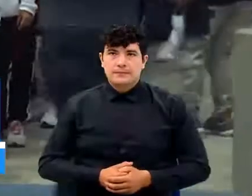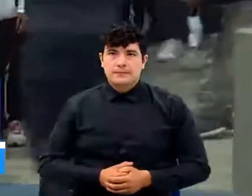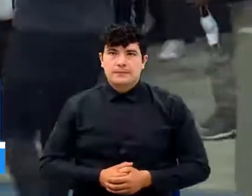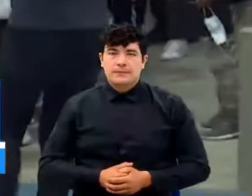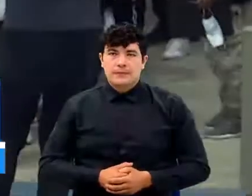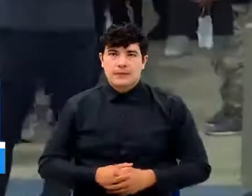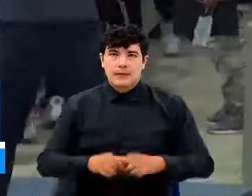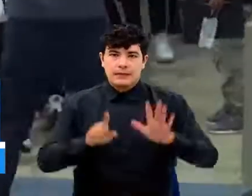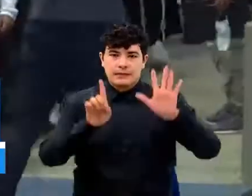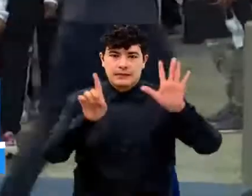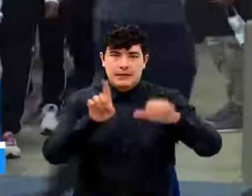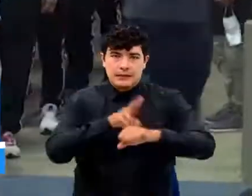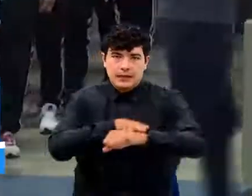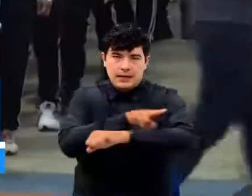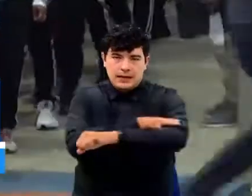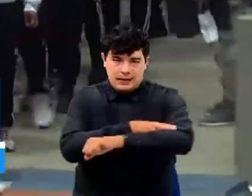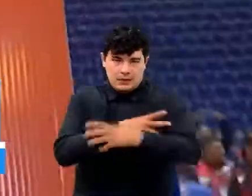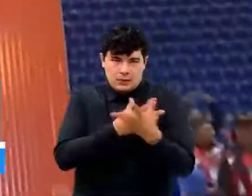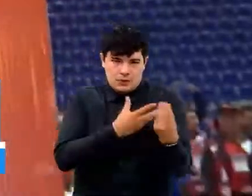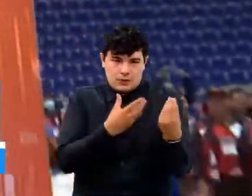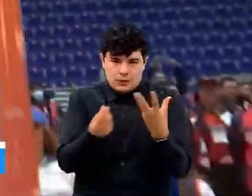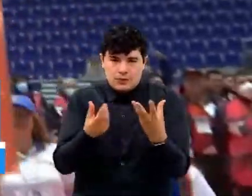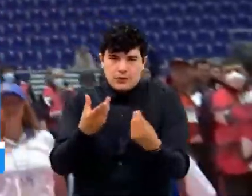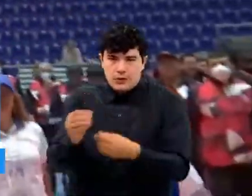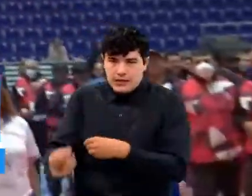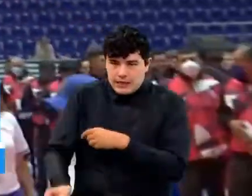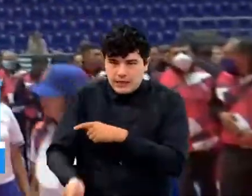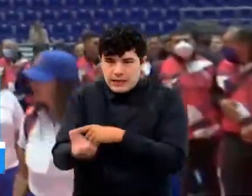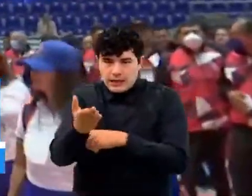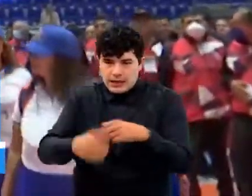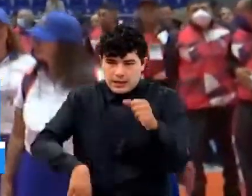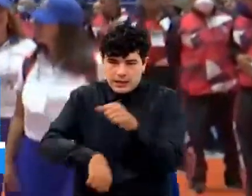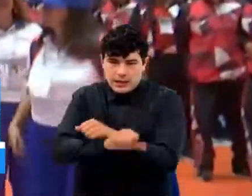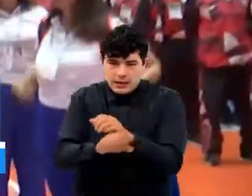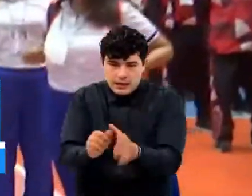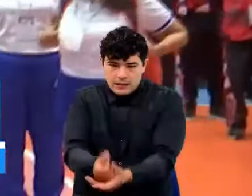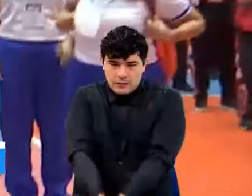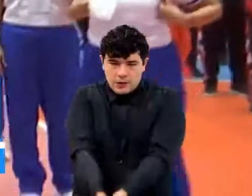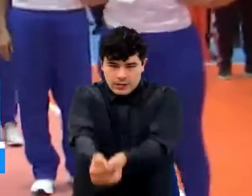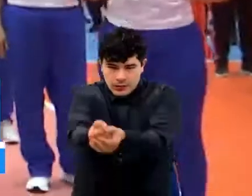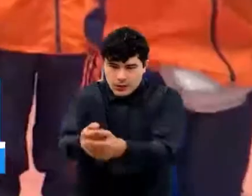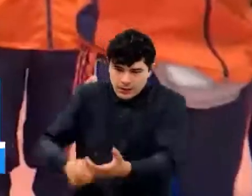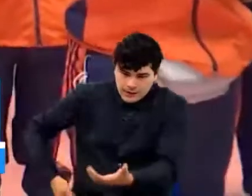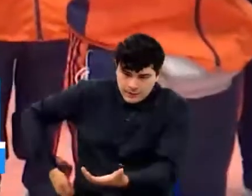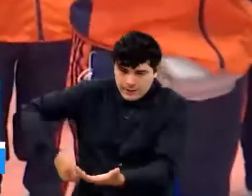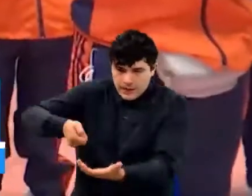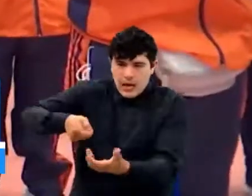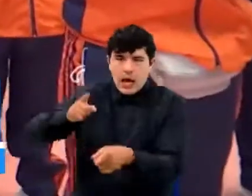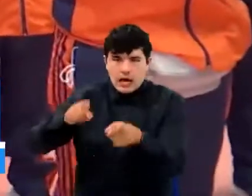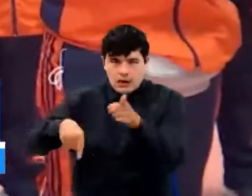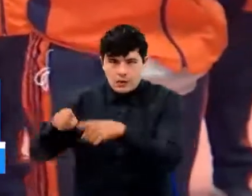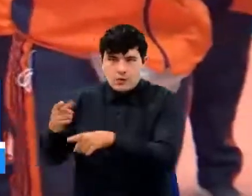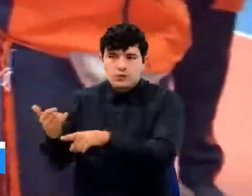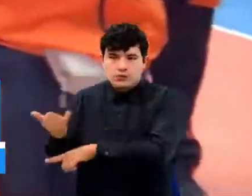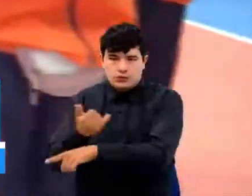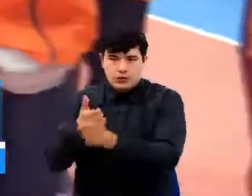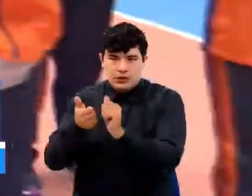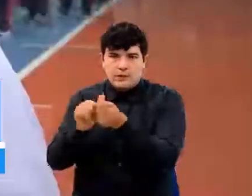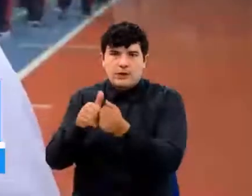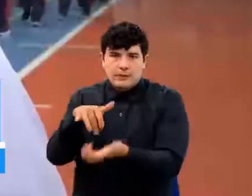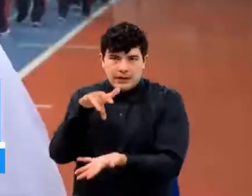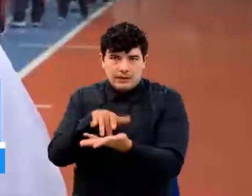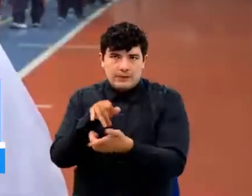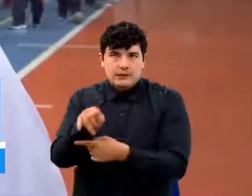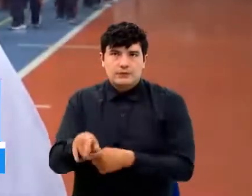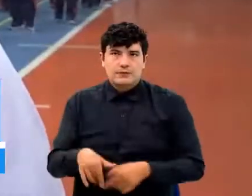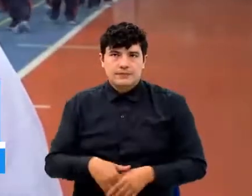6 delegaciones hacen parte del evento: tejo, fútbol, voleibol y billar, algunas de las disciplinas que engalanan la fiesta deportiva.